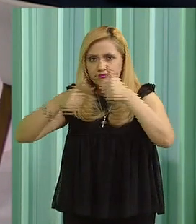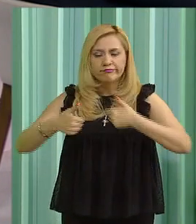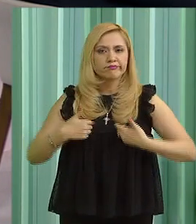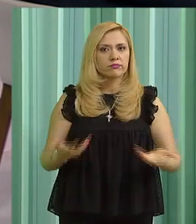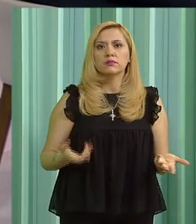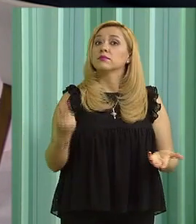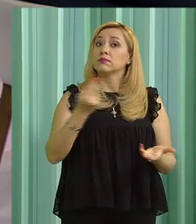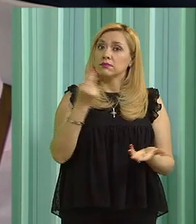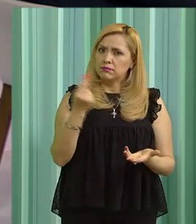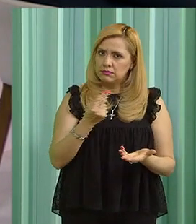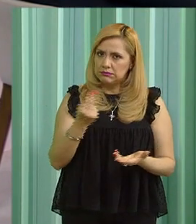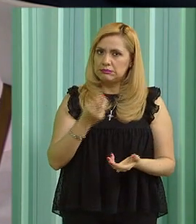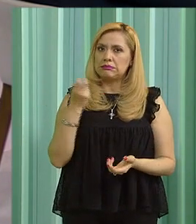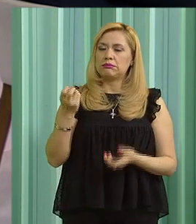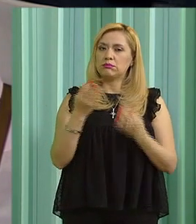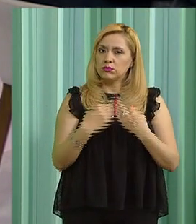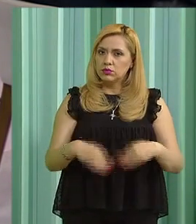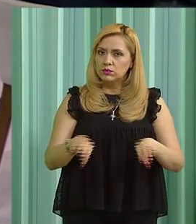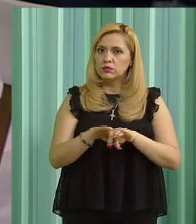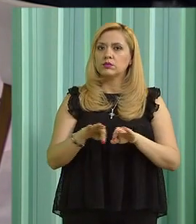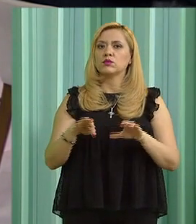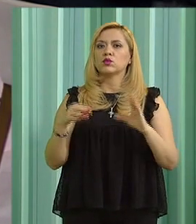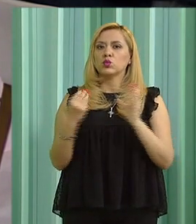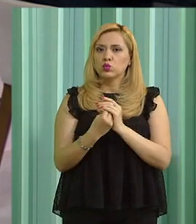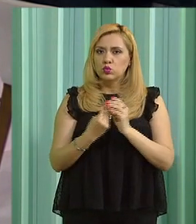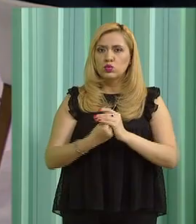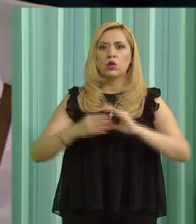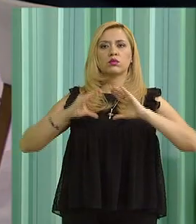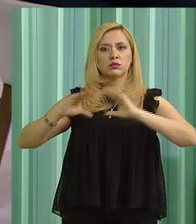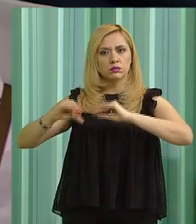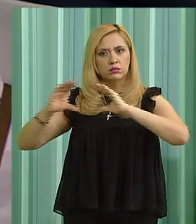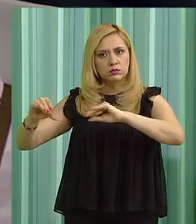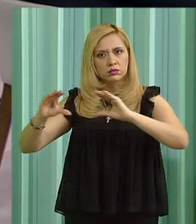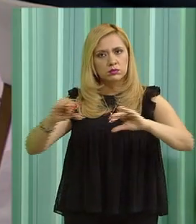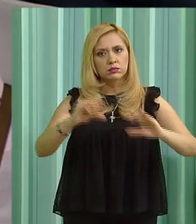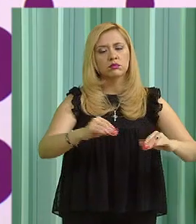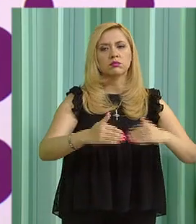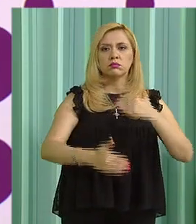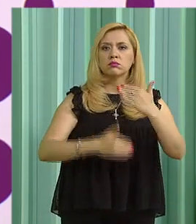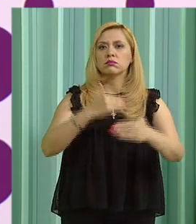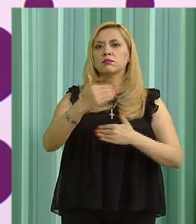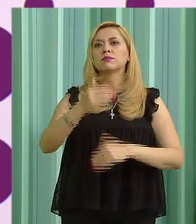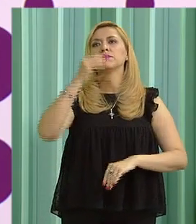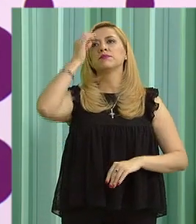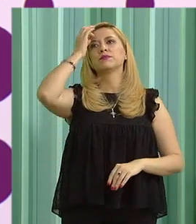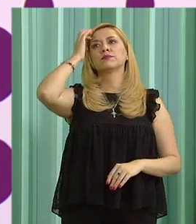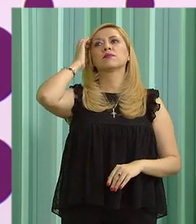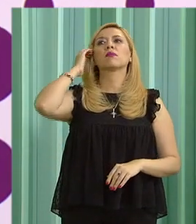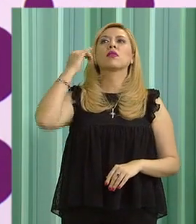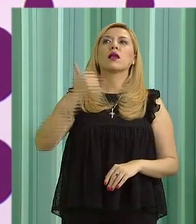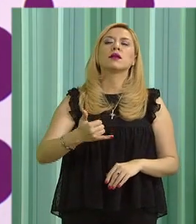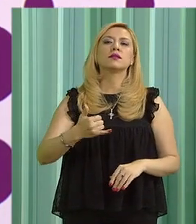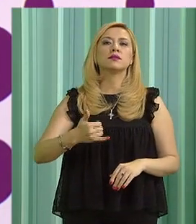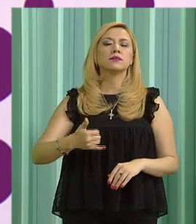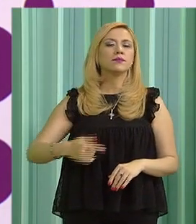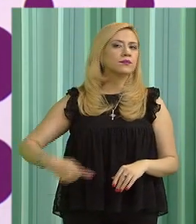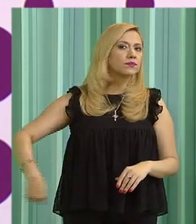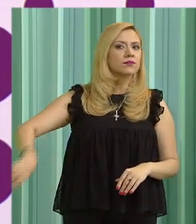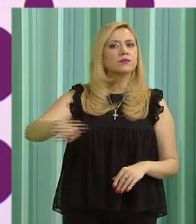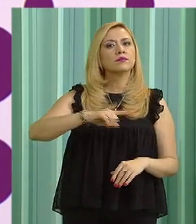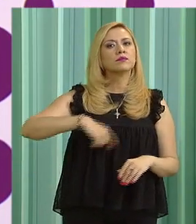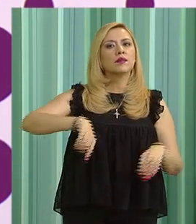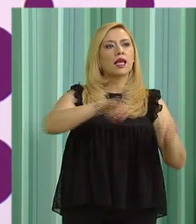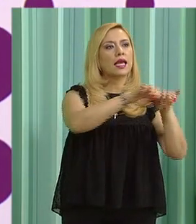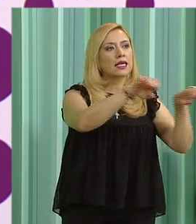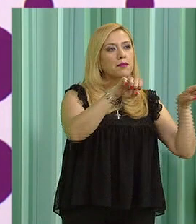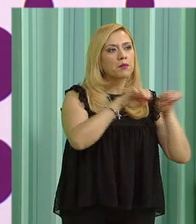trabaja. Entonces, también consideramos importante tener una capacitación constante y también tener un equipo que esté respaldando a quienes